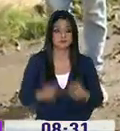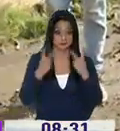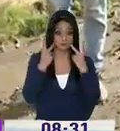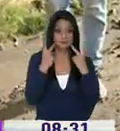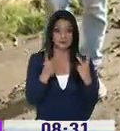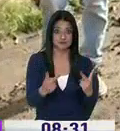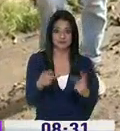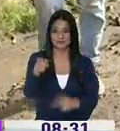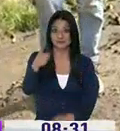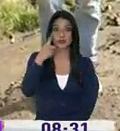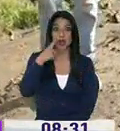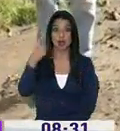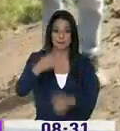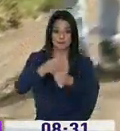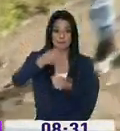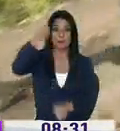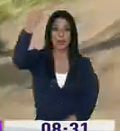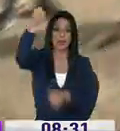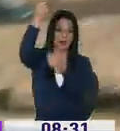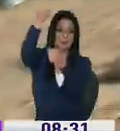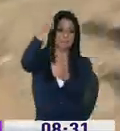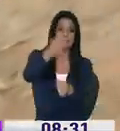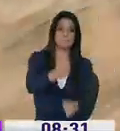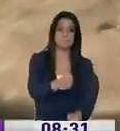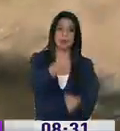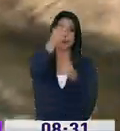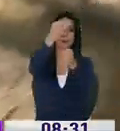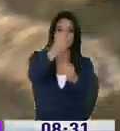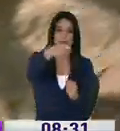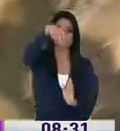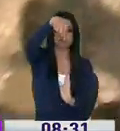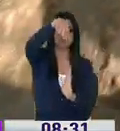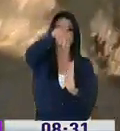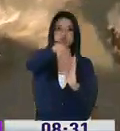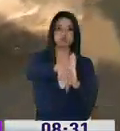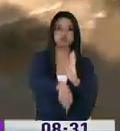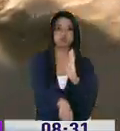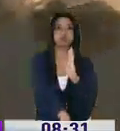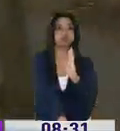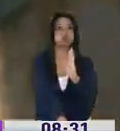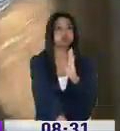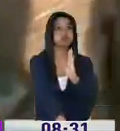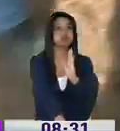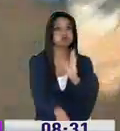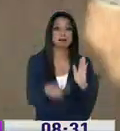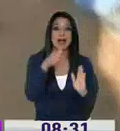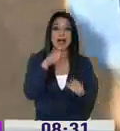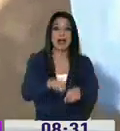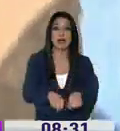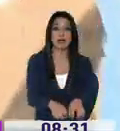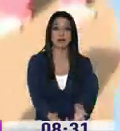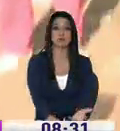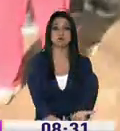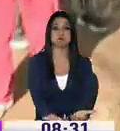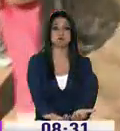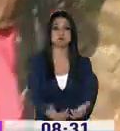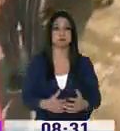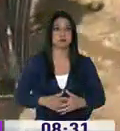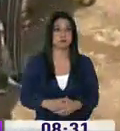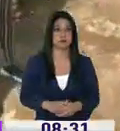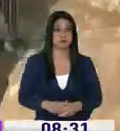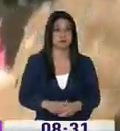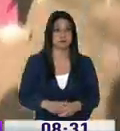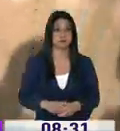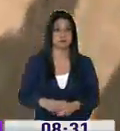precisamente está con un palo mostrando la profundidad que tiene esa fuga de agua incluso cuando se introduce